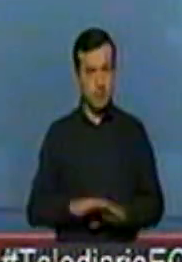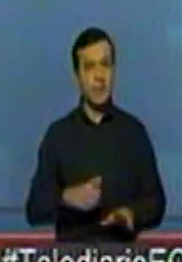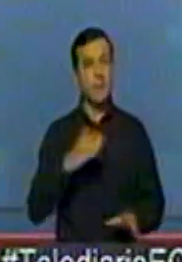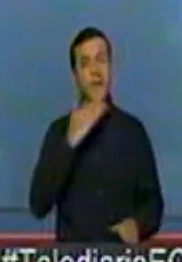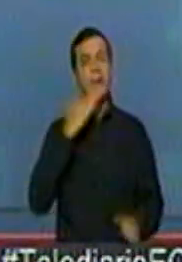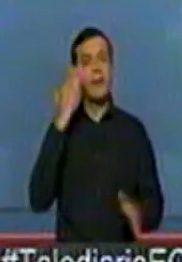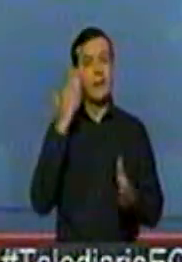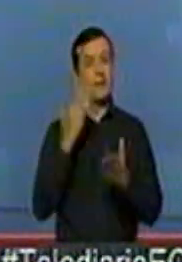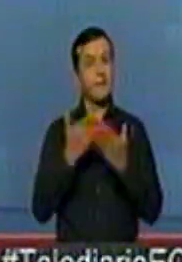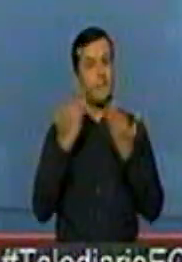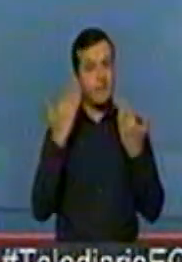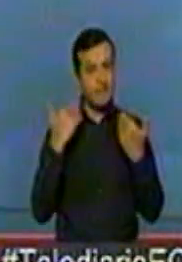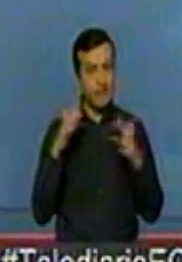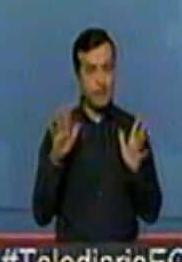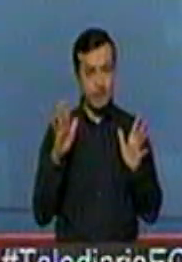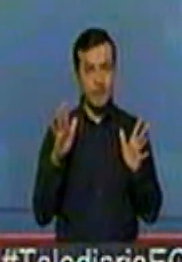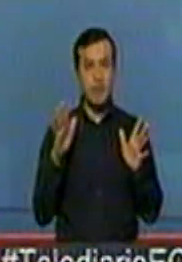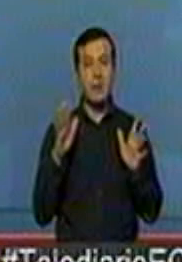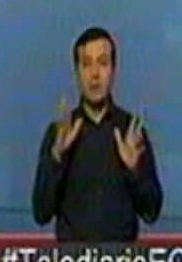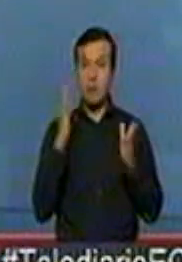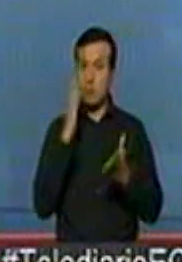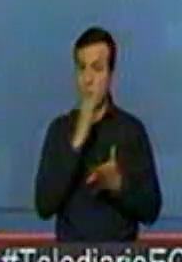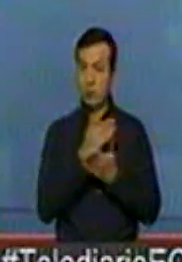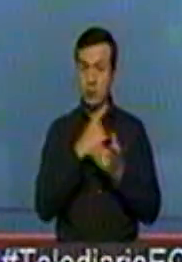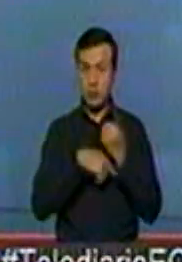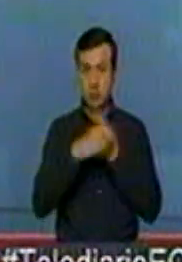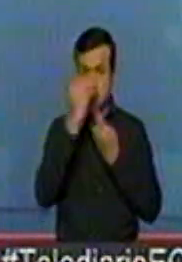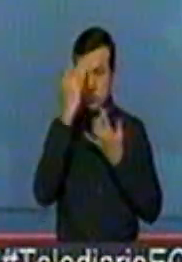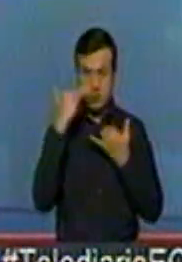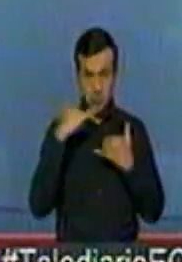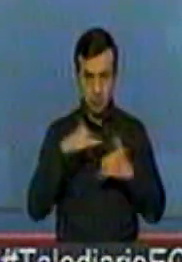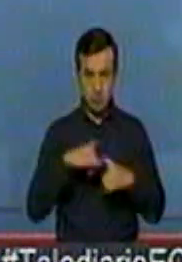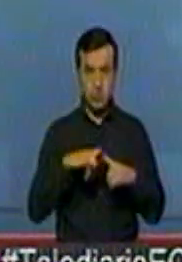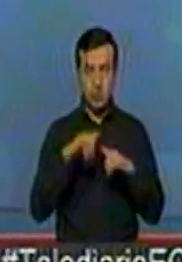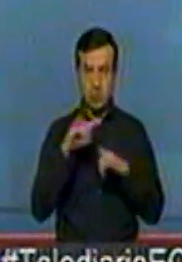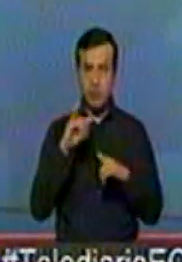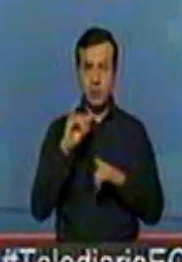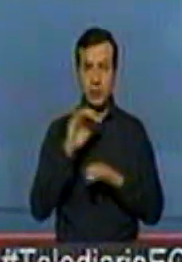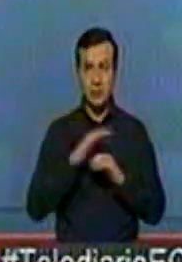acompañarnos entonces. Nosotros hacemos una breve pausa y regresamos con nuestro siguiente invitado en Primera Impresión.